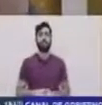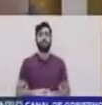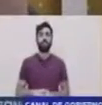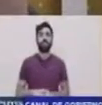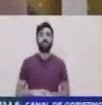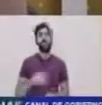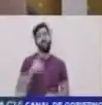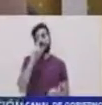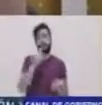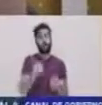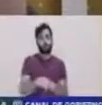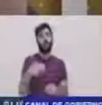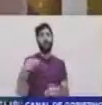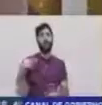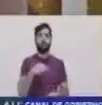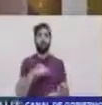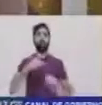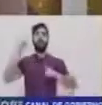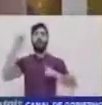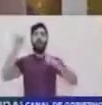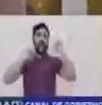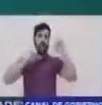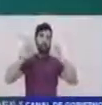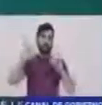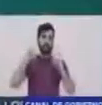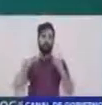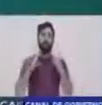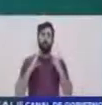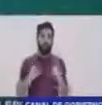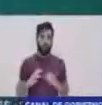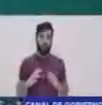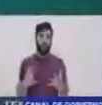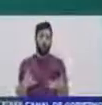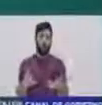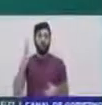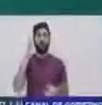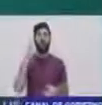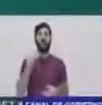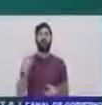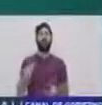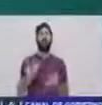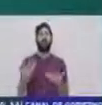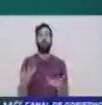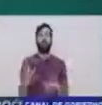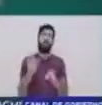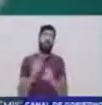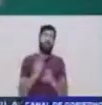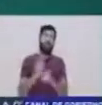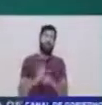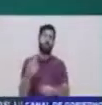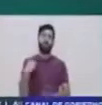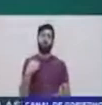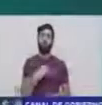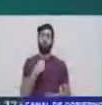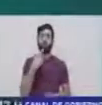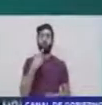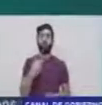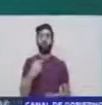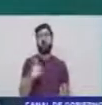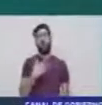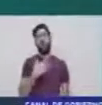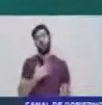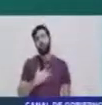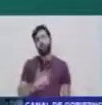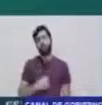a utilizar y obviamente nuestros gestos corporales. ¿Por qué debe de entrar? Porque no vamos a decir de